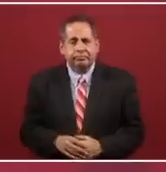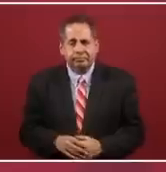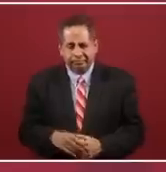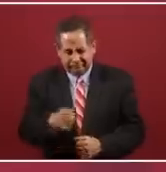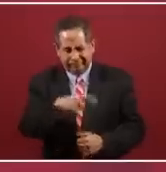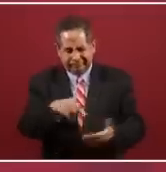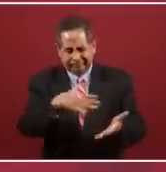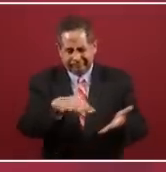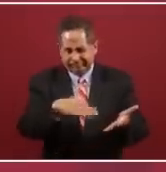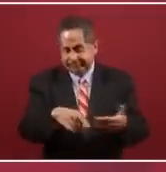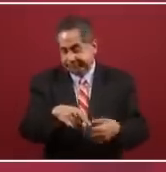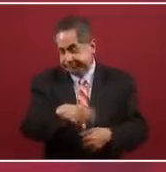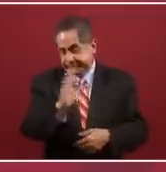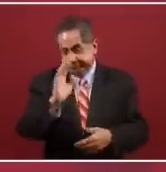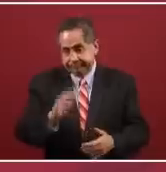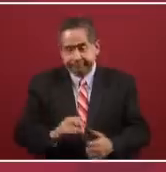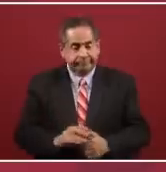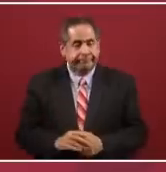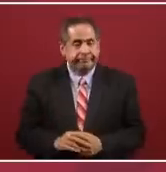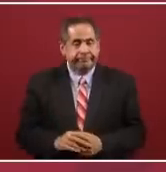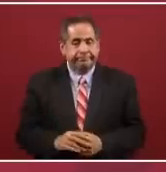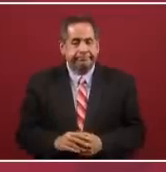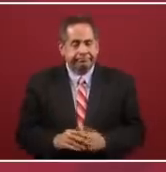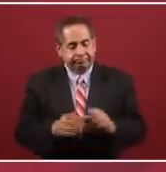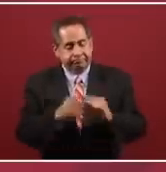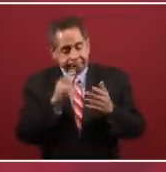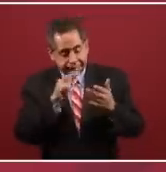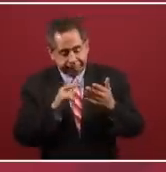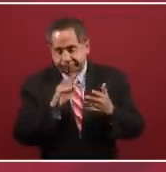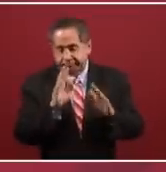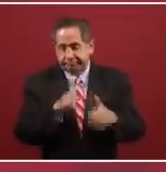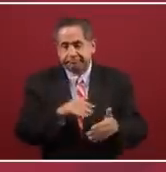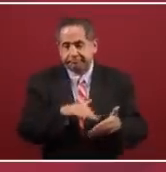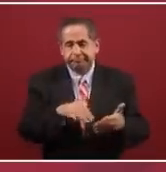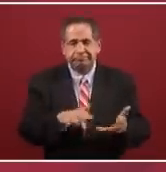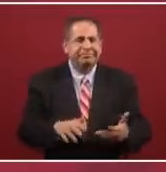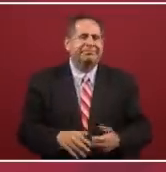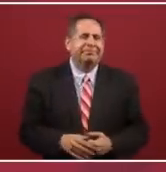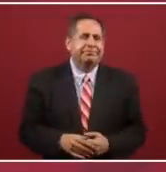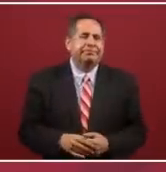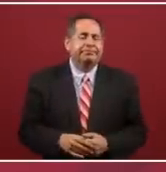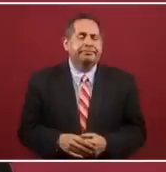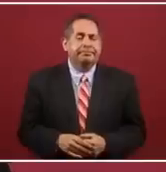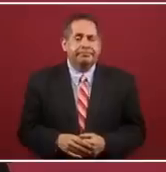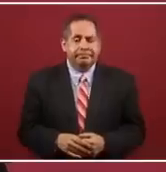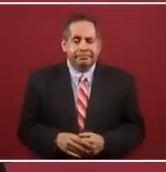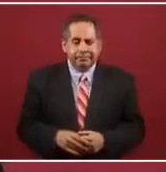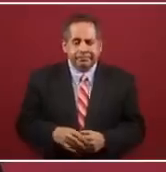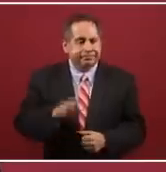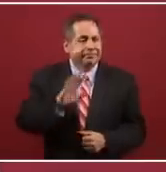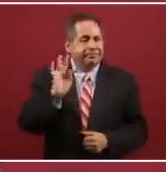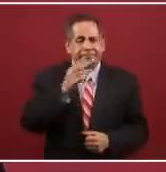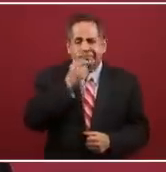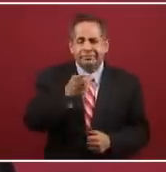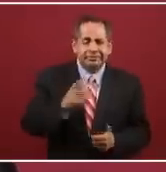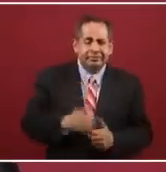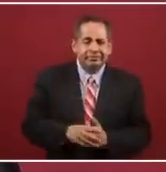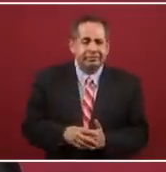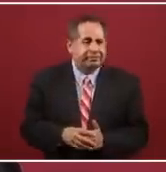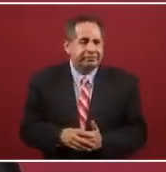Lean el análisis, o sea, casi casi como diciendo,